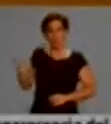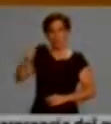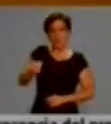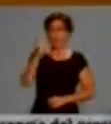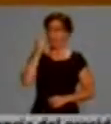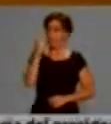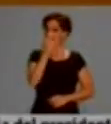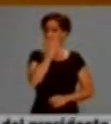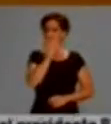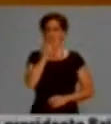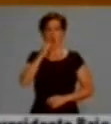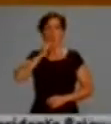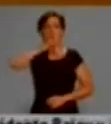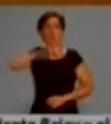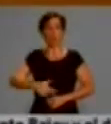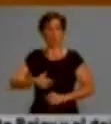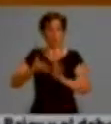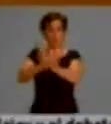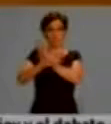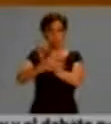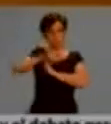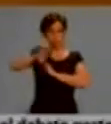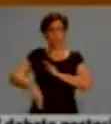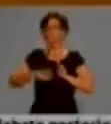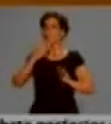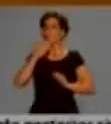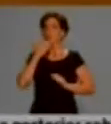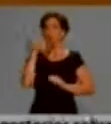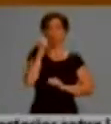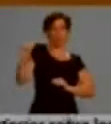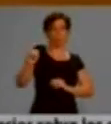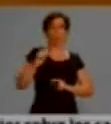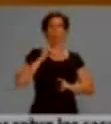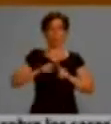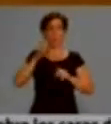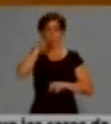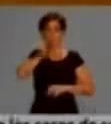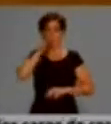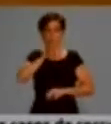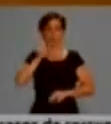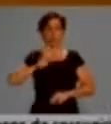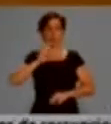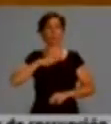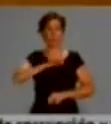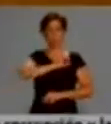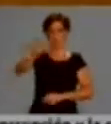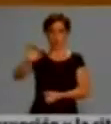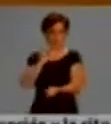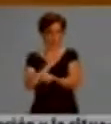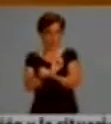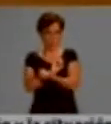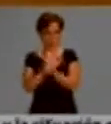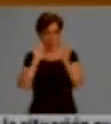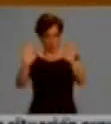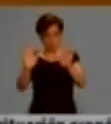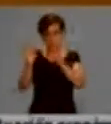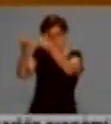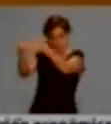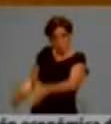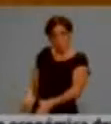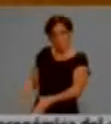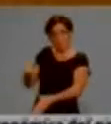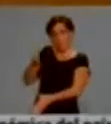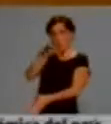bajo juramento a decir la verdad, si no lo hacen, incurren en un delito y pueden acabar en la cárcel. Al acusado, sin